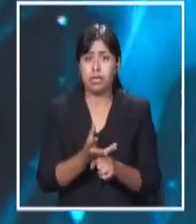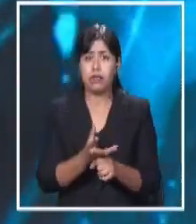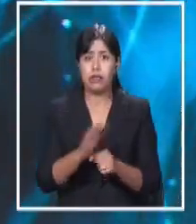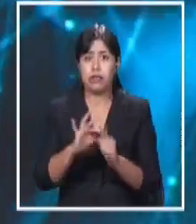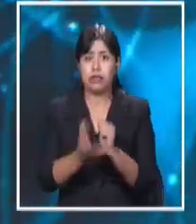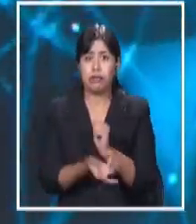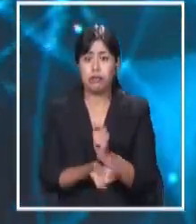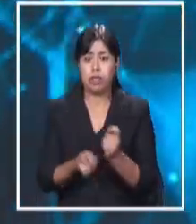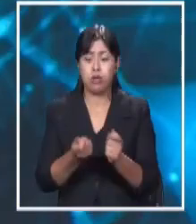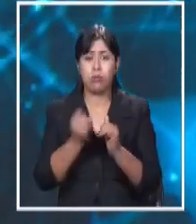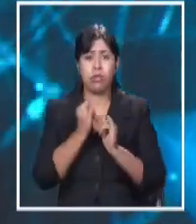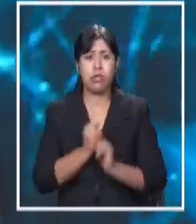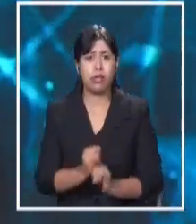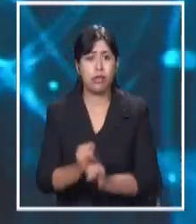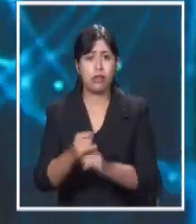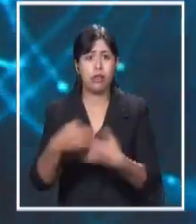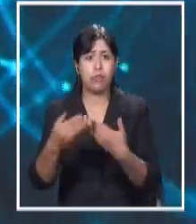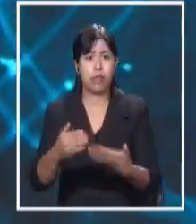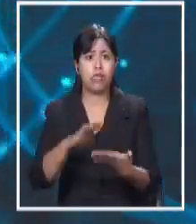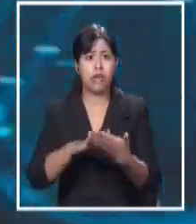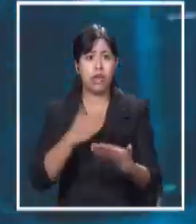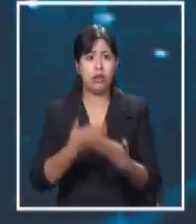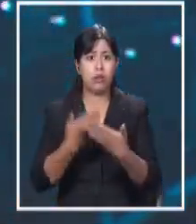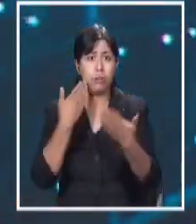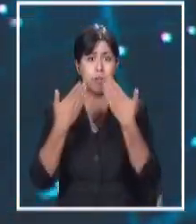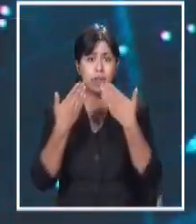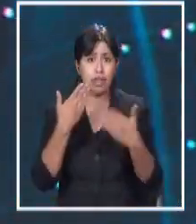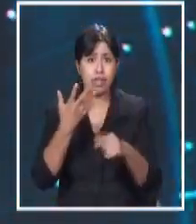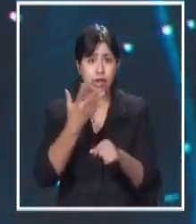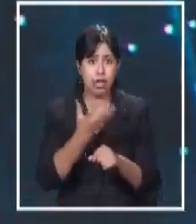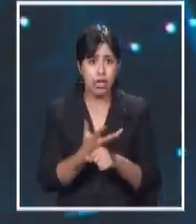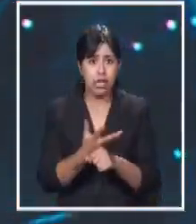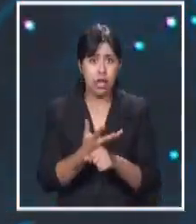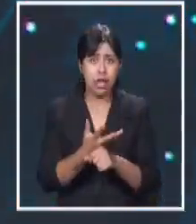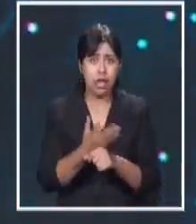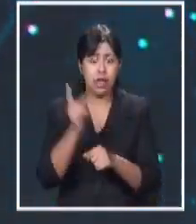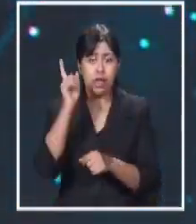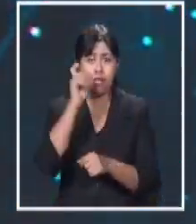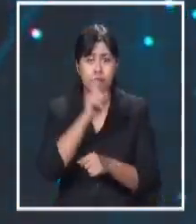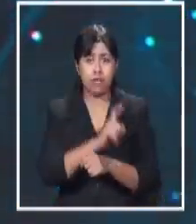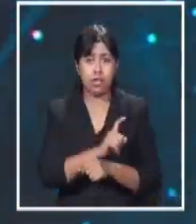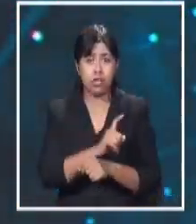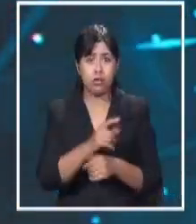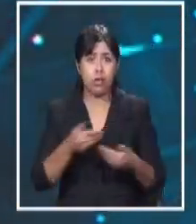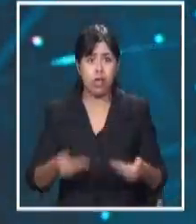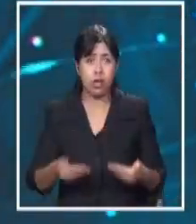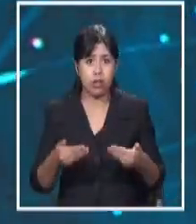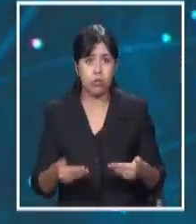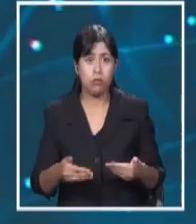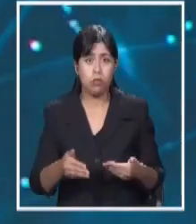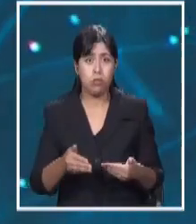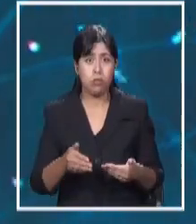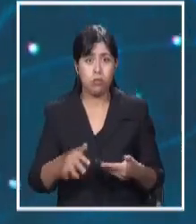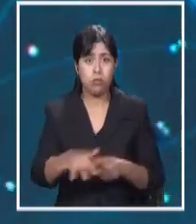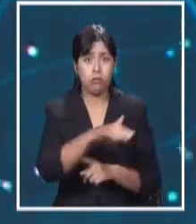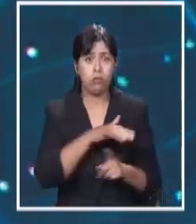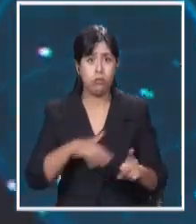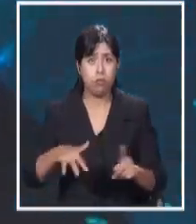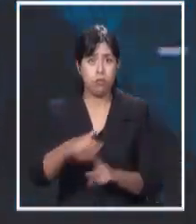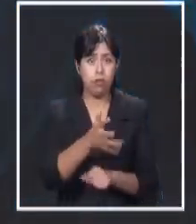presupuesto ilimitado para salud mental, todavía tendríamos dificultades por el estado actual en que está nuestra